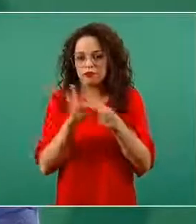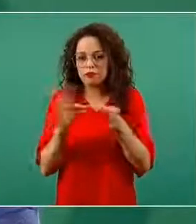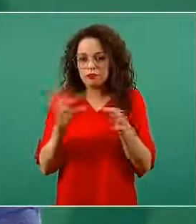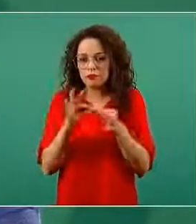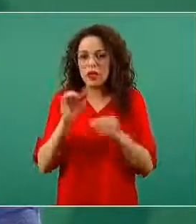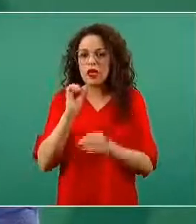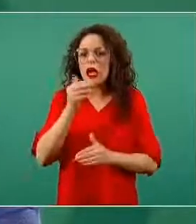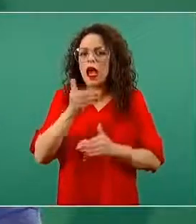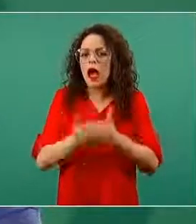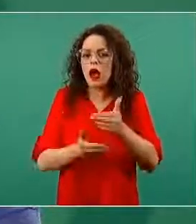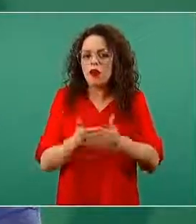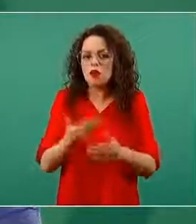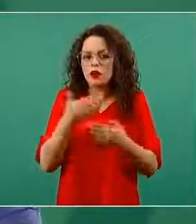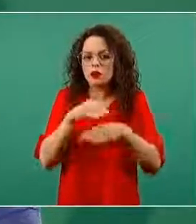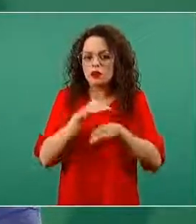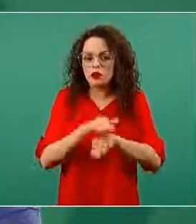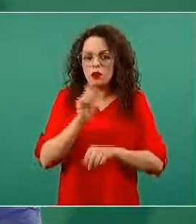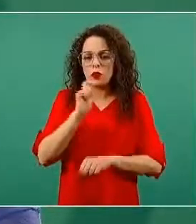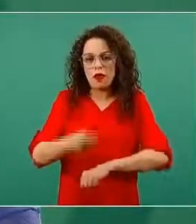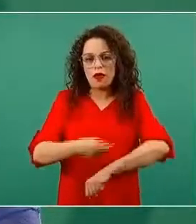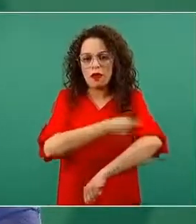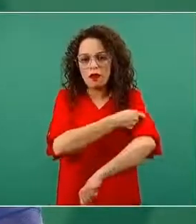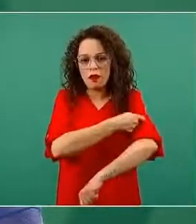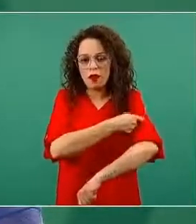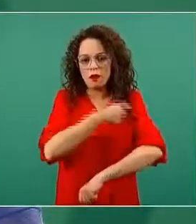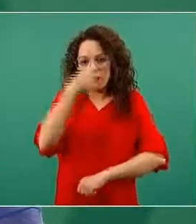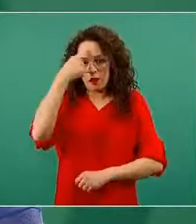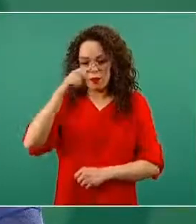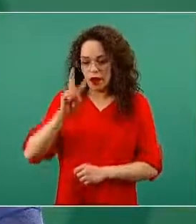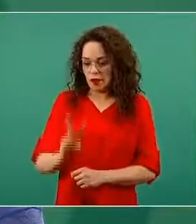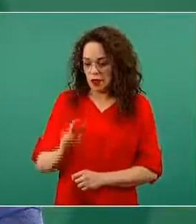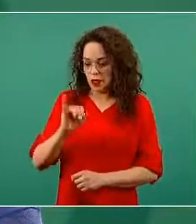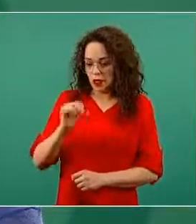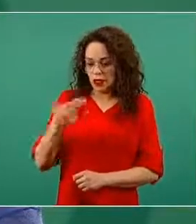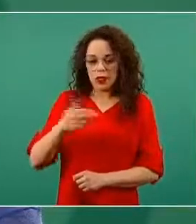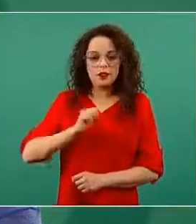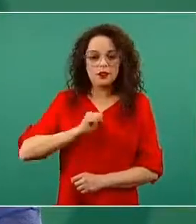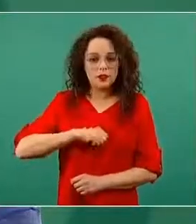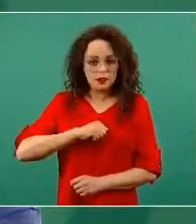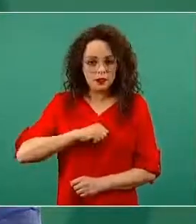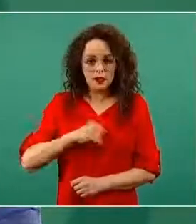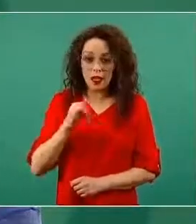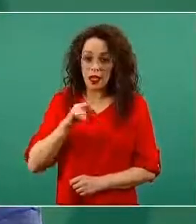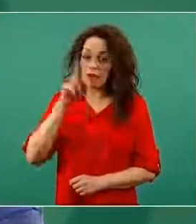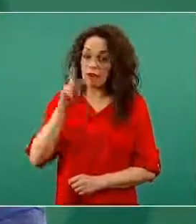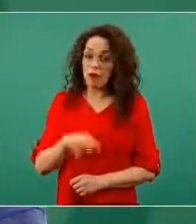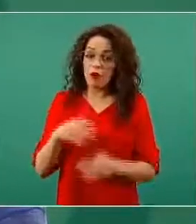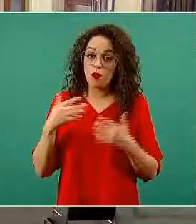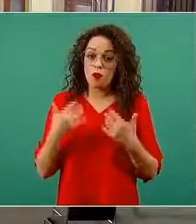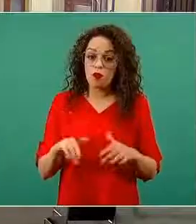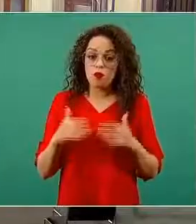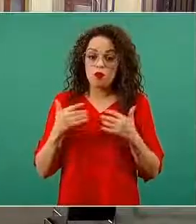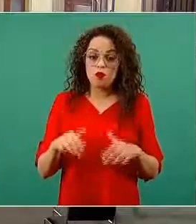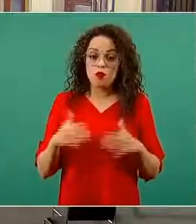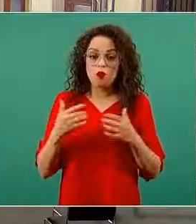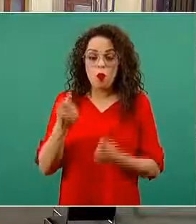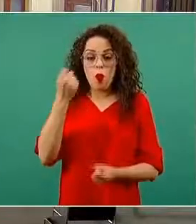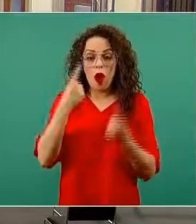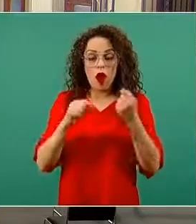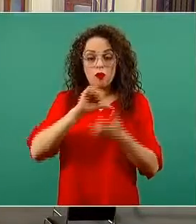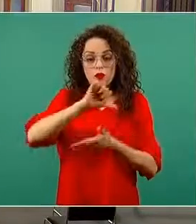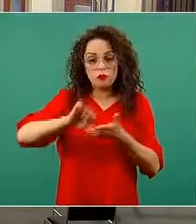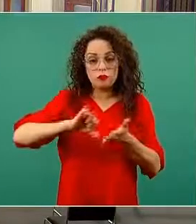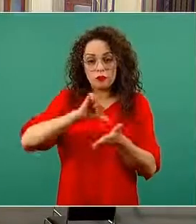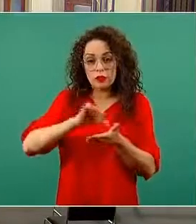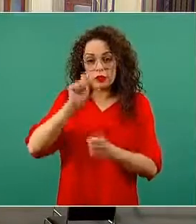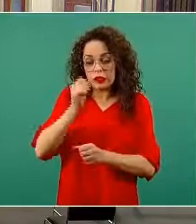respecto a la vacuna de VIH y también pues el extraordinario papel que algunos centros e